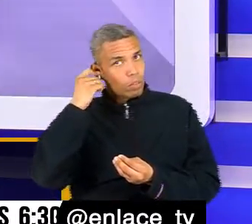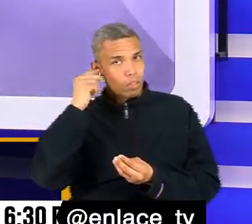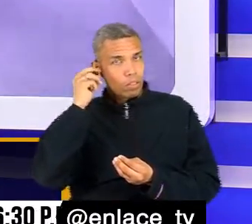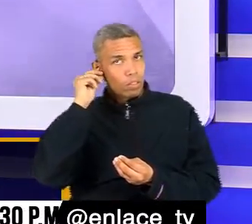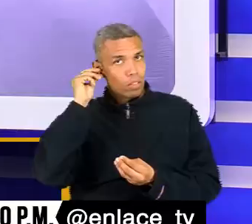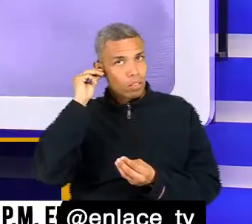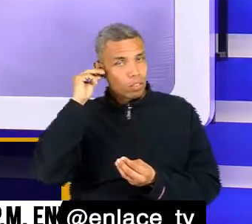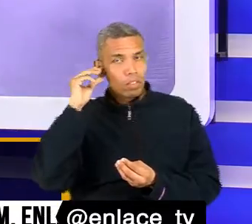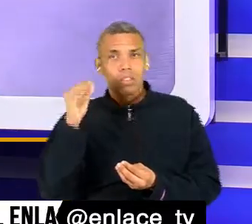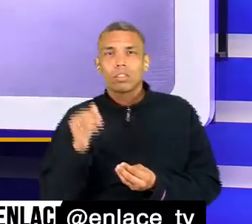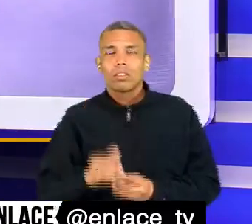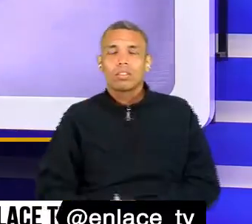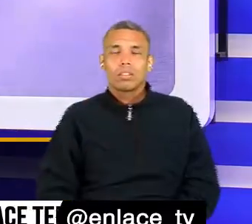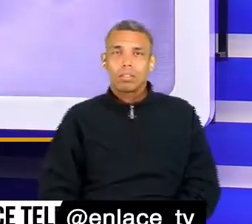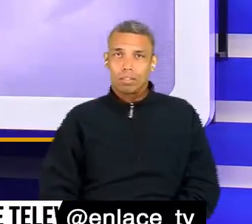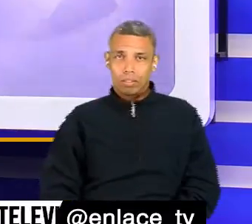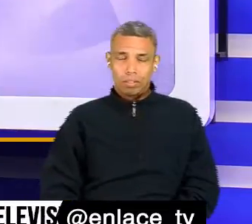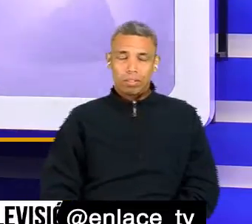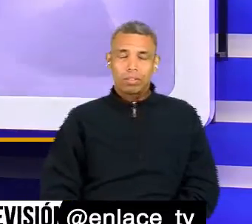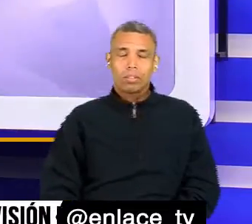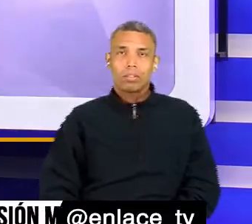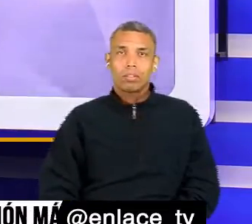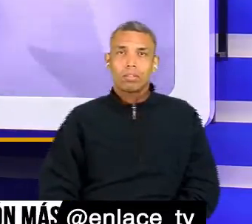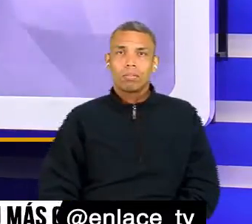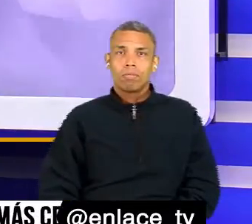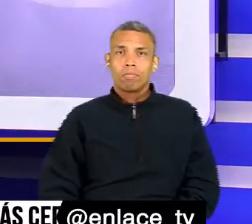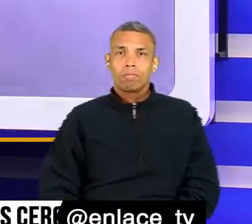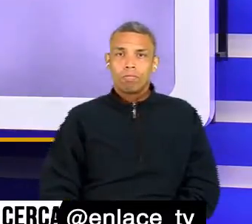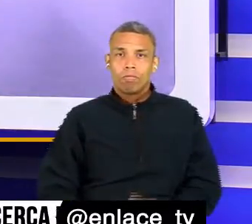llegar al Mundial con un nivel mucho más alto.